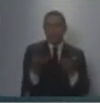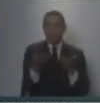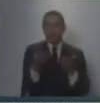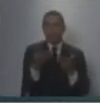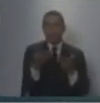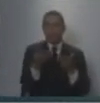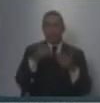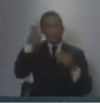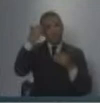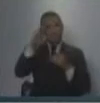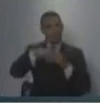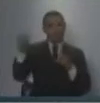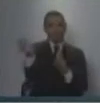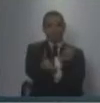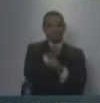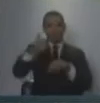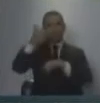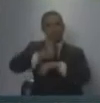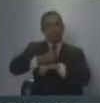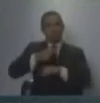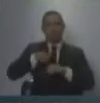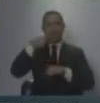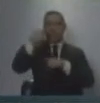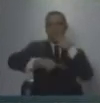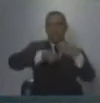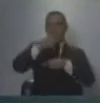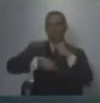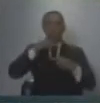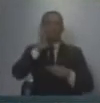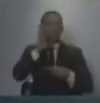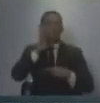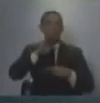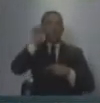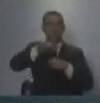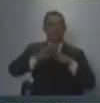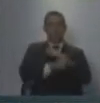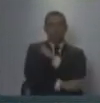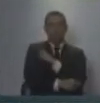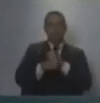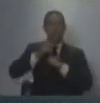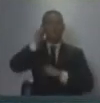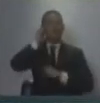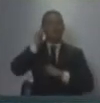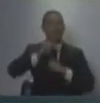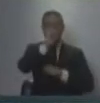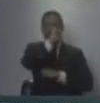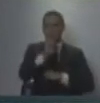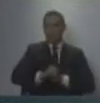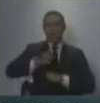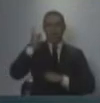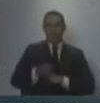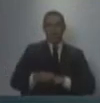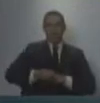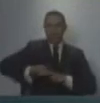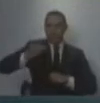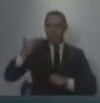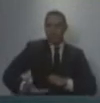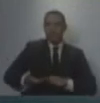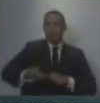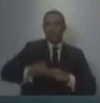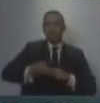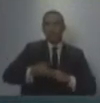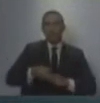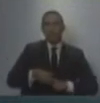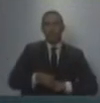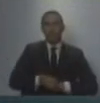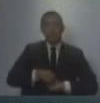por agresiones físicas, verbales y psicológicas. La mujer zuliana y la mujer venezolana tienen que tener un papel preponderante,